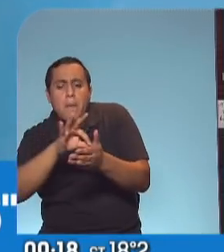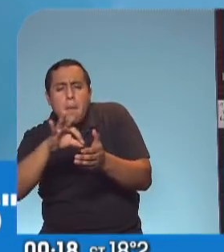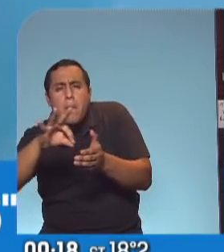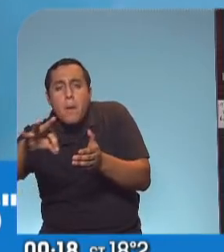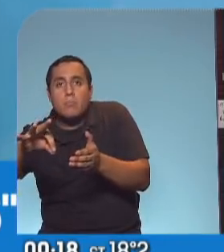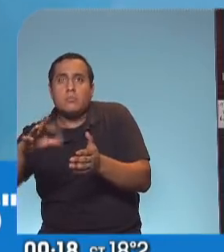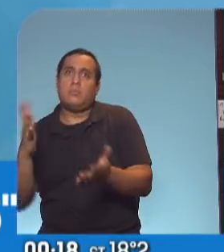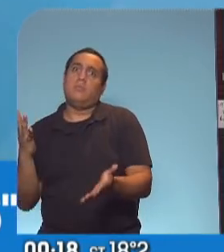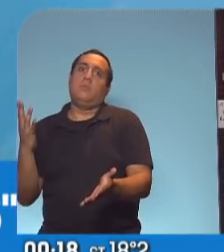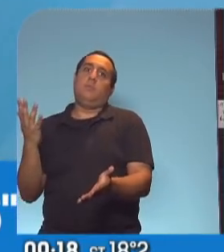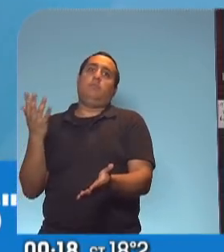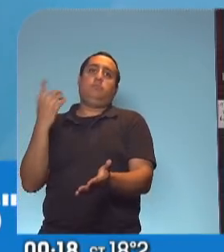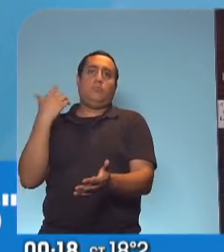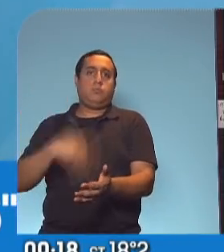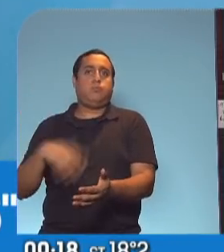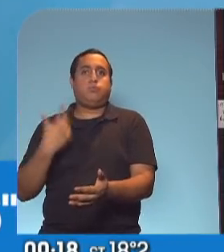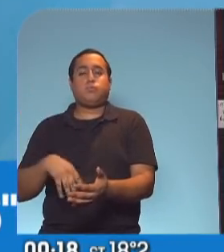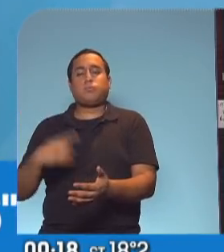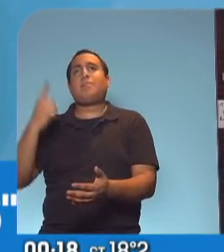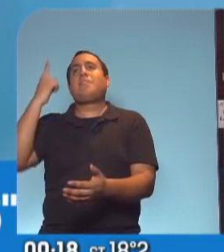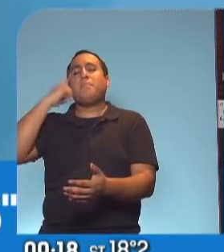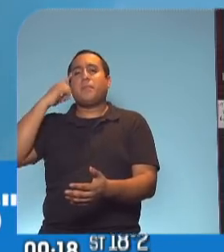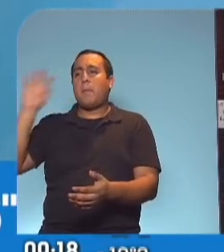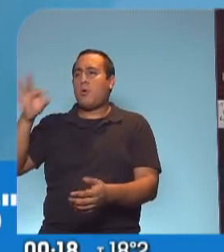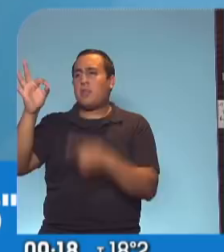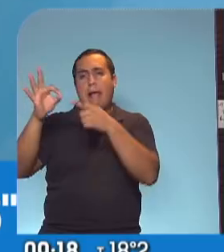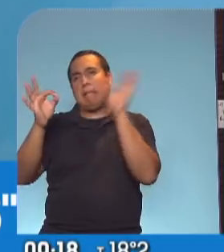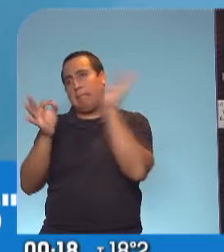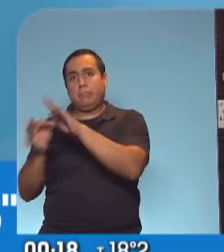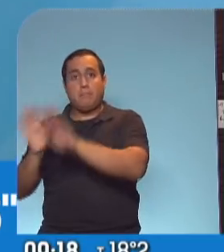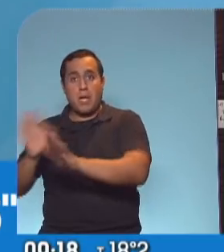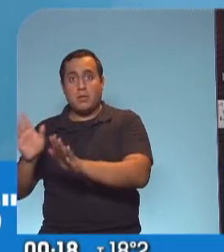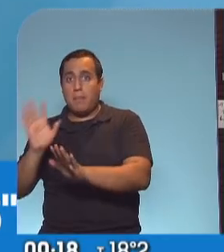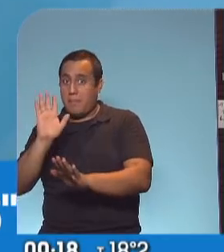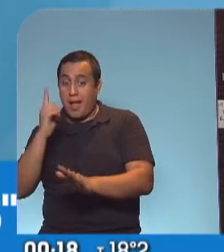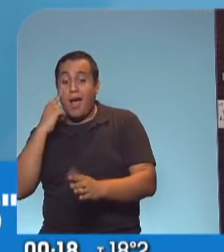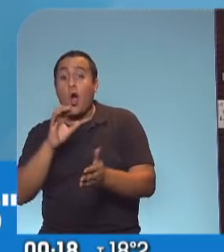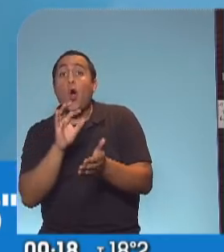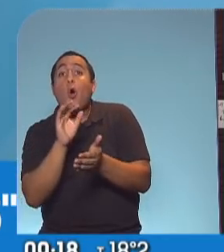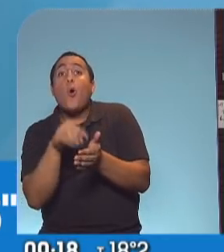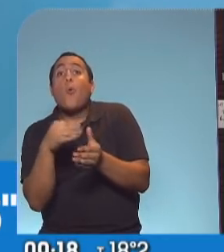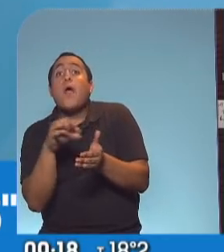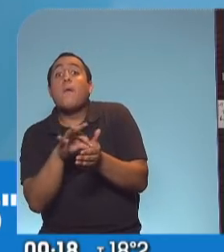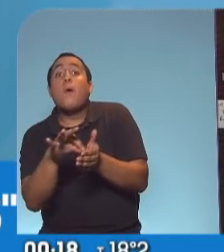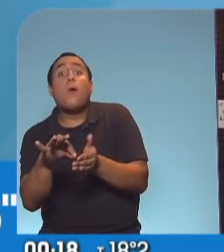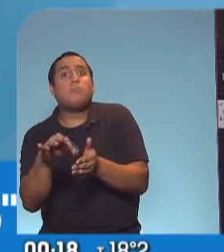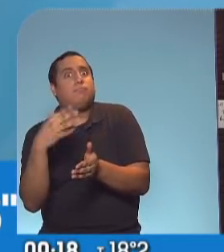importancia, o luchamos contra los mosquitos adultos y no nos olvidemos de los criaderos. Digo, la relación está